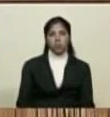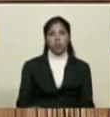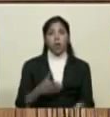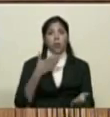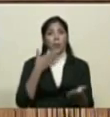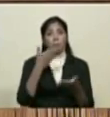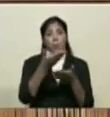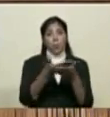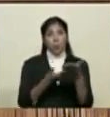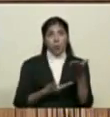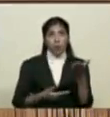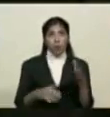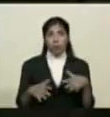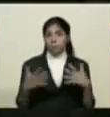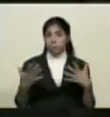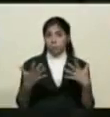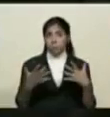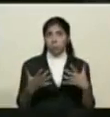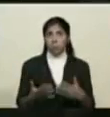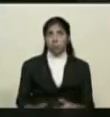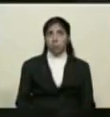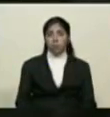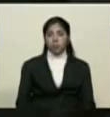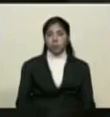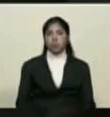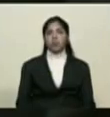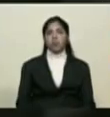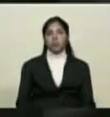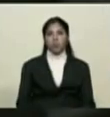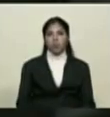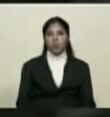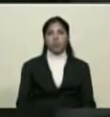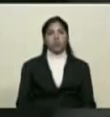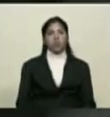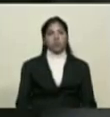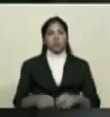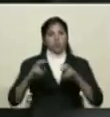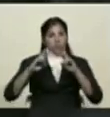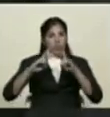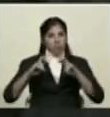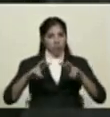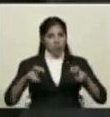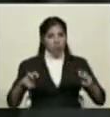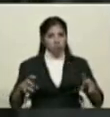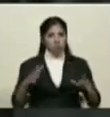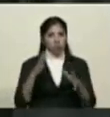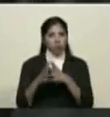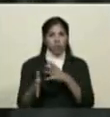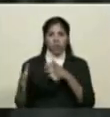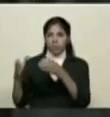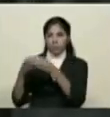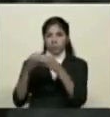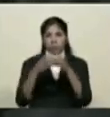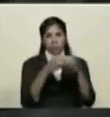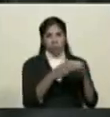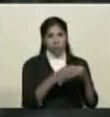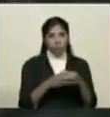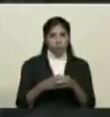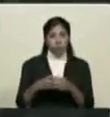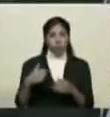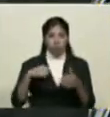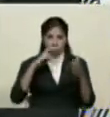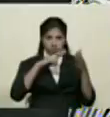Proponemos entonces, en tal sentido, realizar un estudio de cada una de las direcciones generales del Ministerio Público. Voy a permitir leer estas